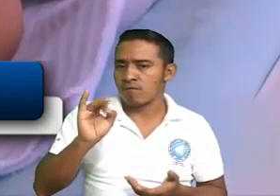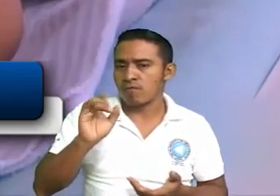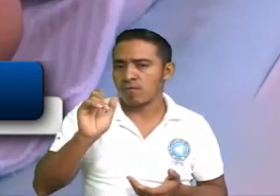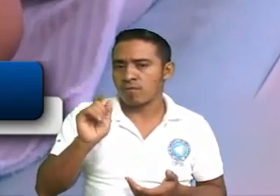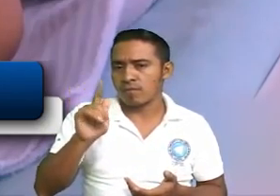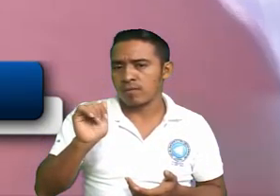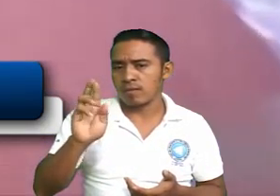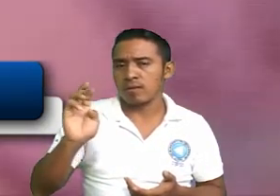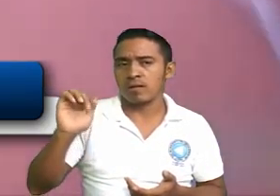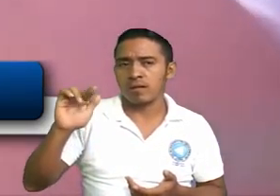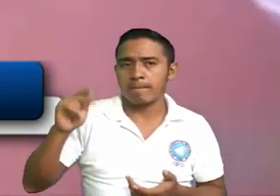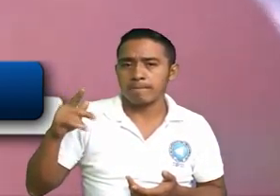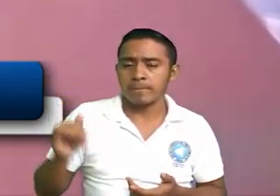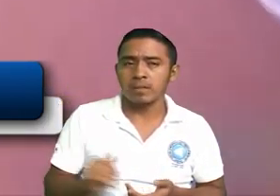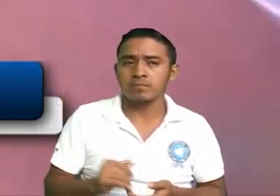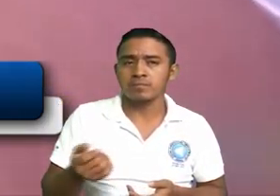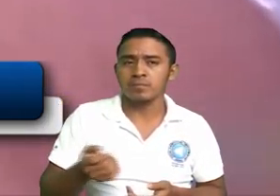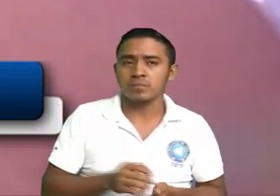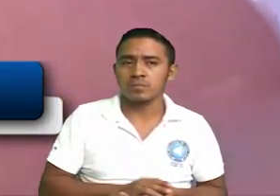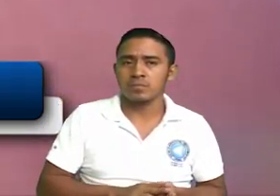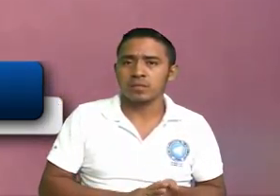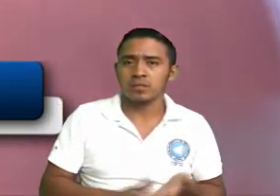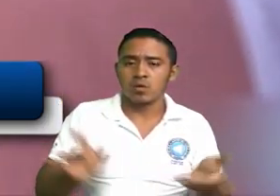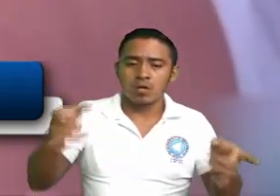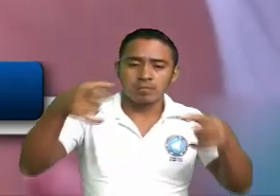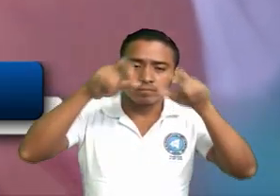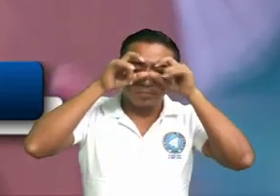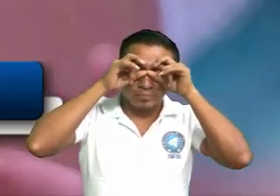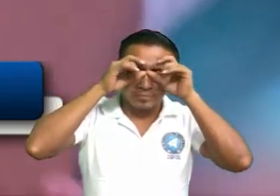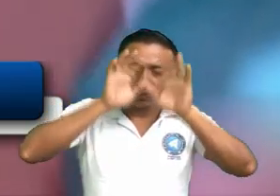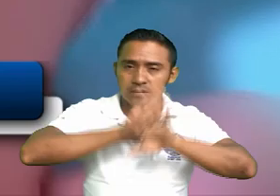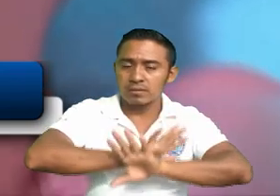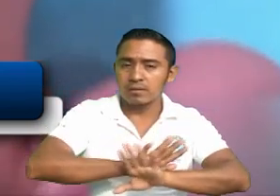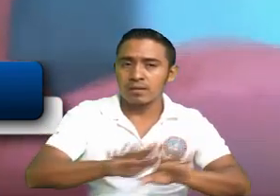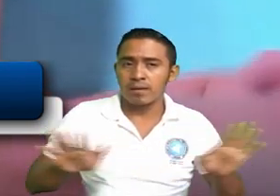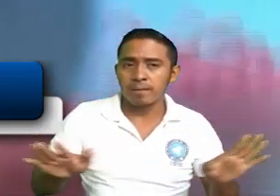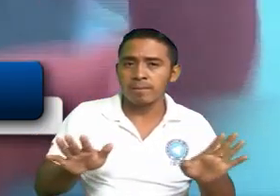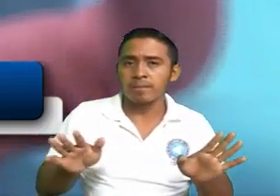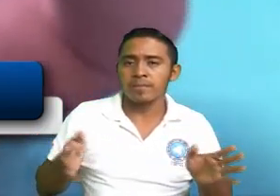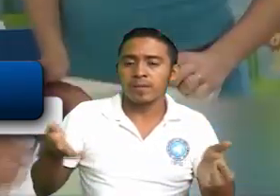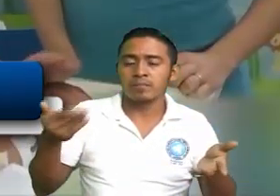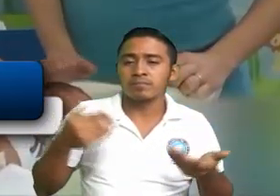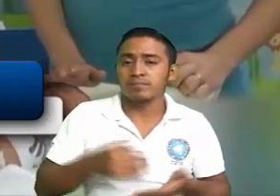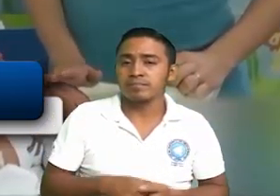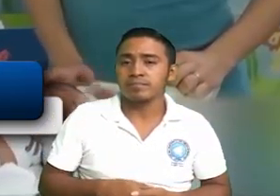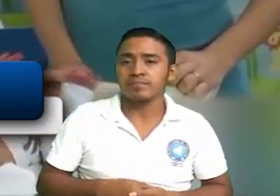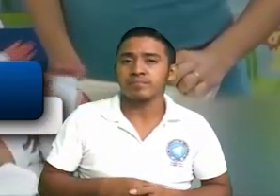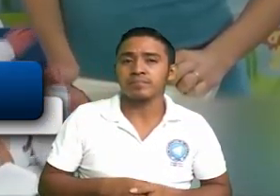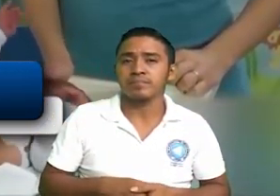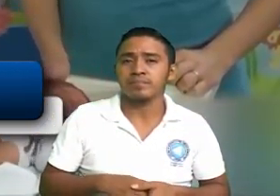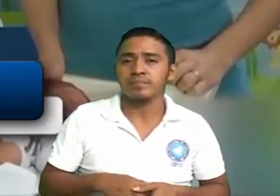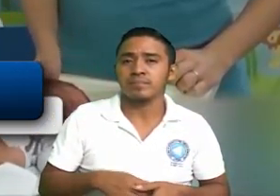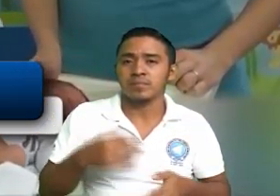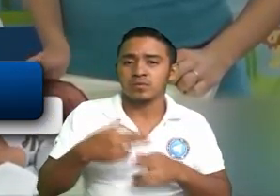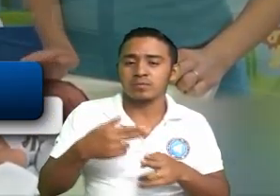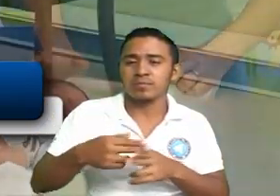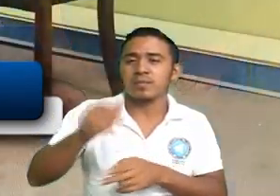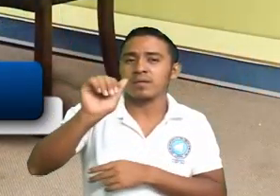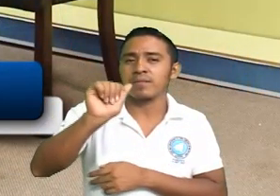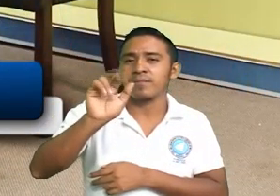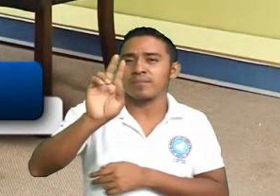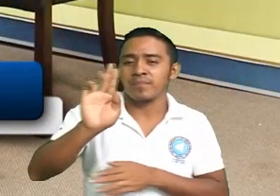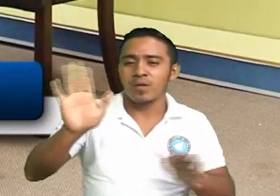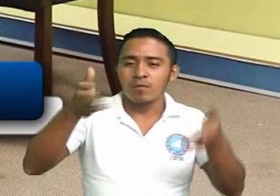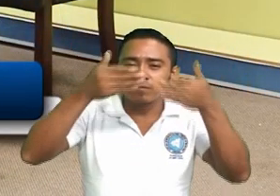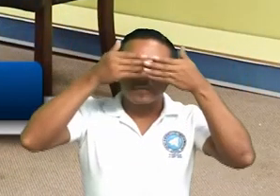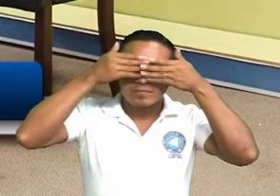Ah, interesante. Sí. Pero son casos especiales, como le menciono. Sí, sí, no sí. Todos los bebés van a ir a dar a una unidad hospitalaria